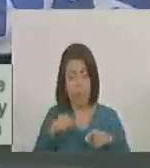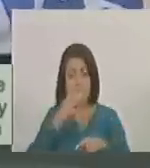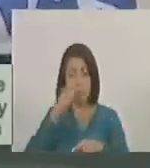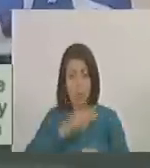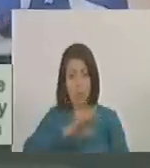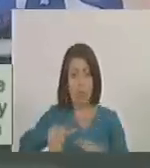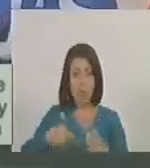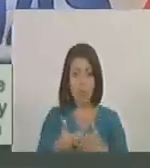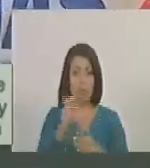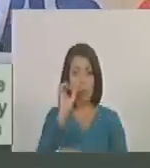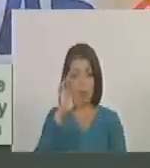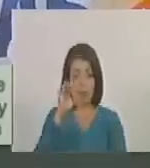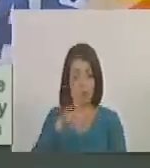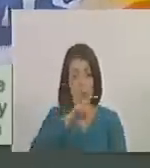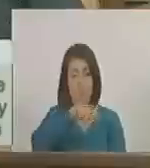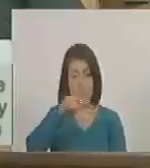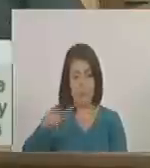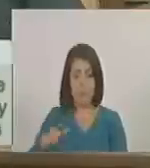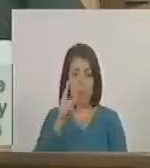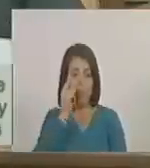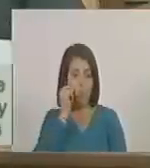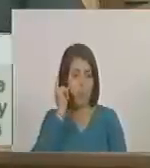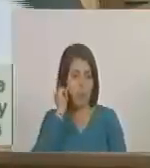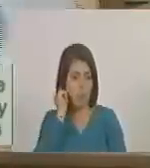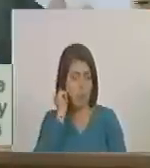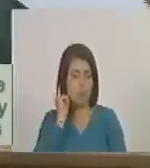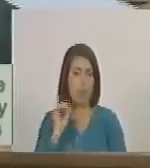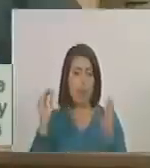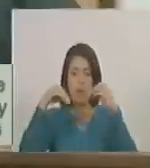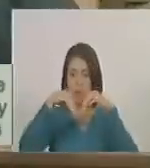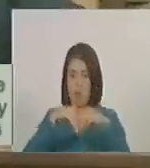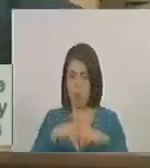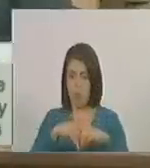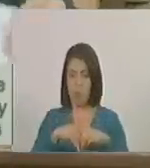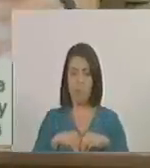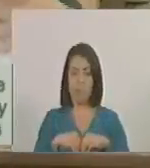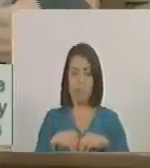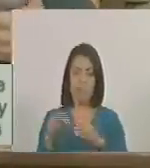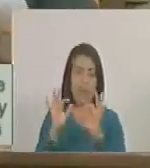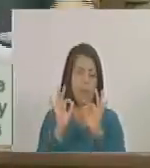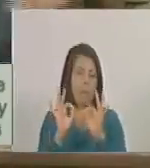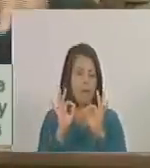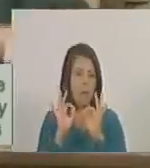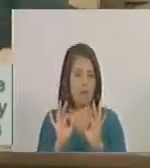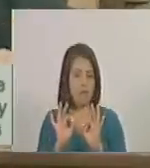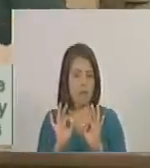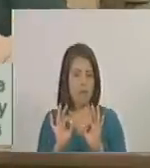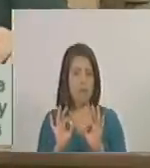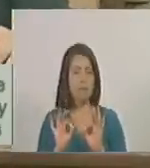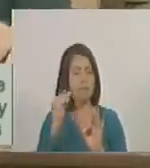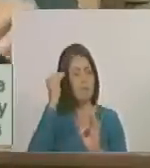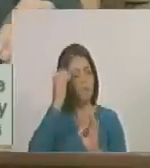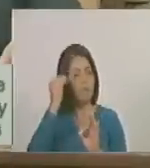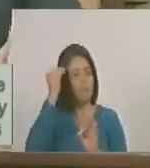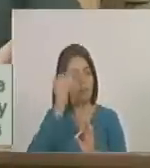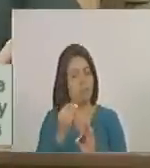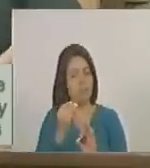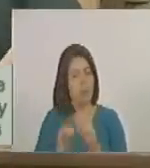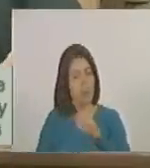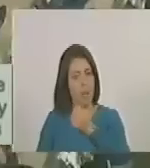ratifican en asamblea de ciudadanos y ciudadanas, de acuerdo con sus particularidades y considerando la